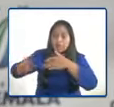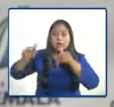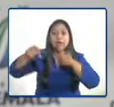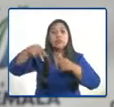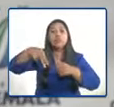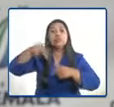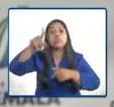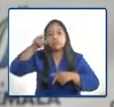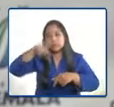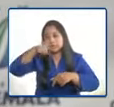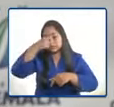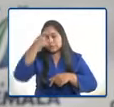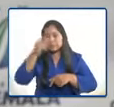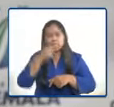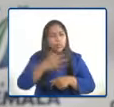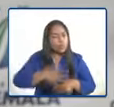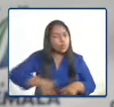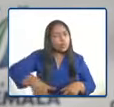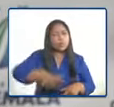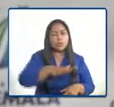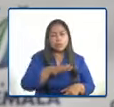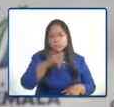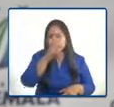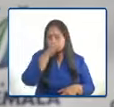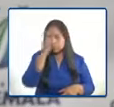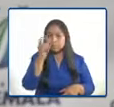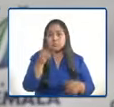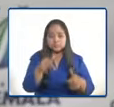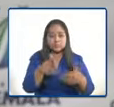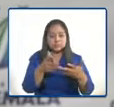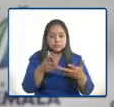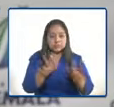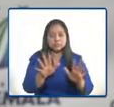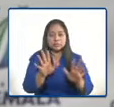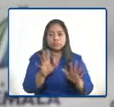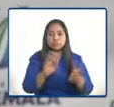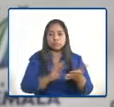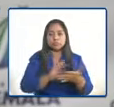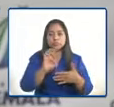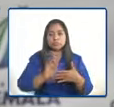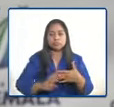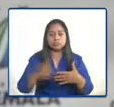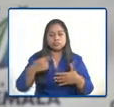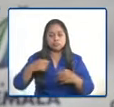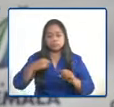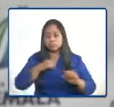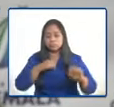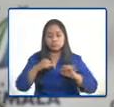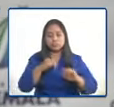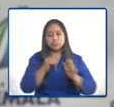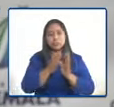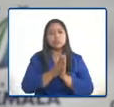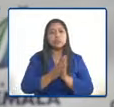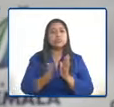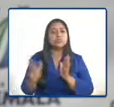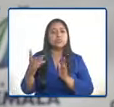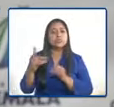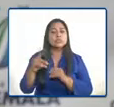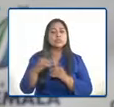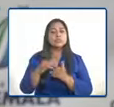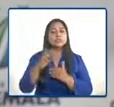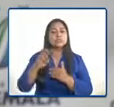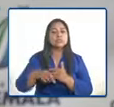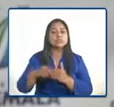todo esto son trabajos que tenemos programados también para hacerlo constantemente, y hay un plan programado